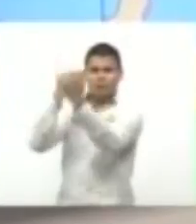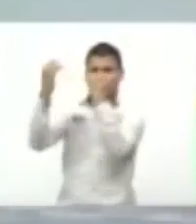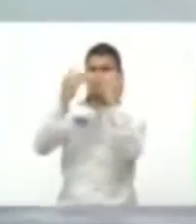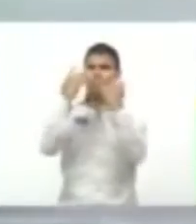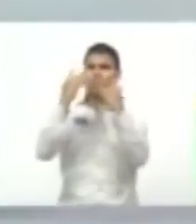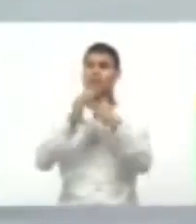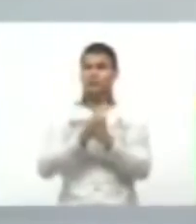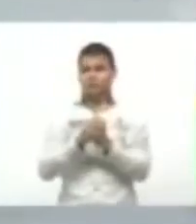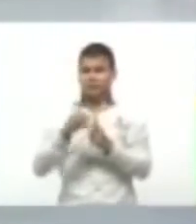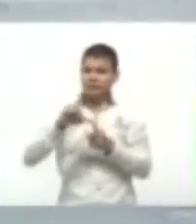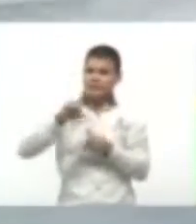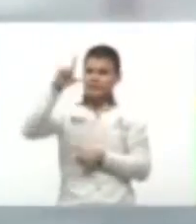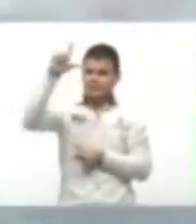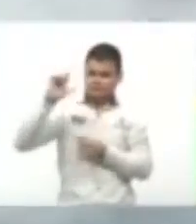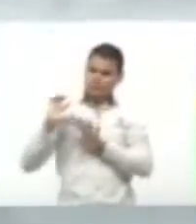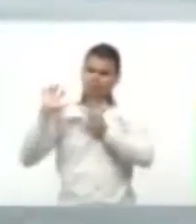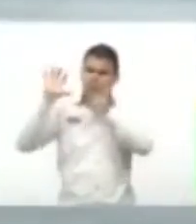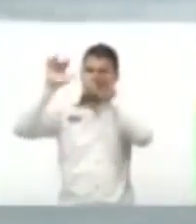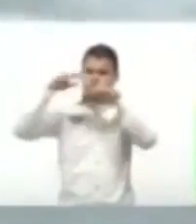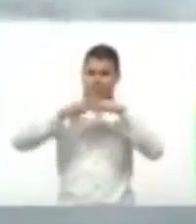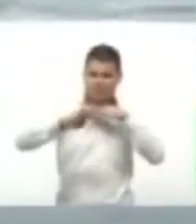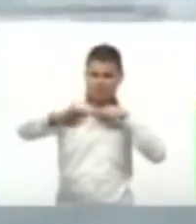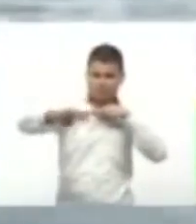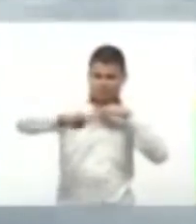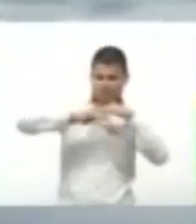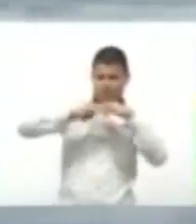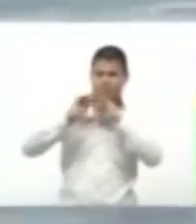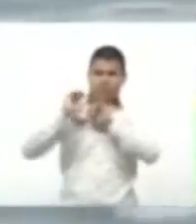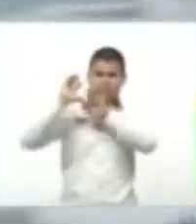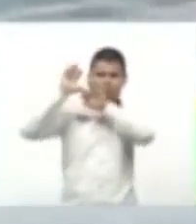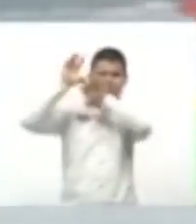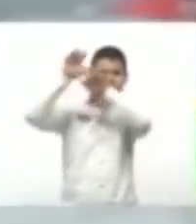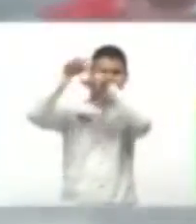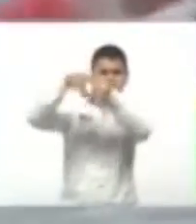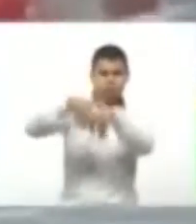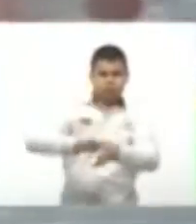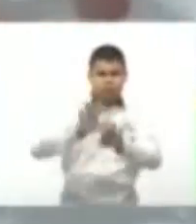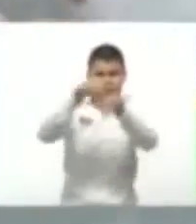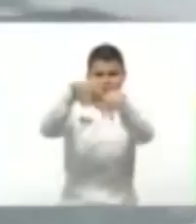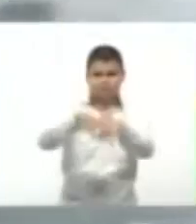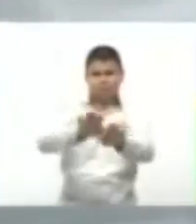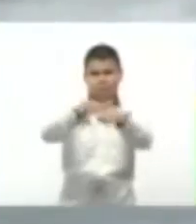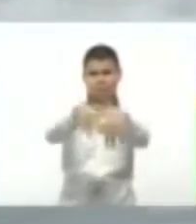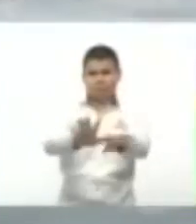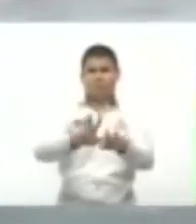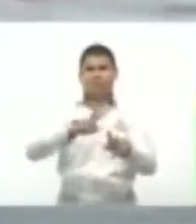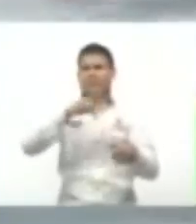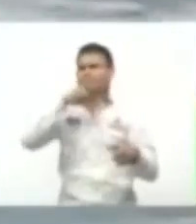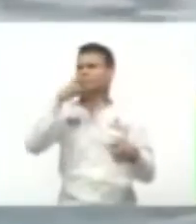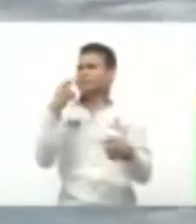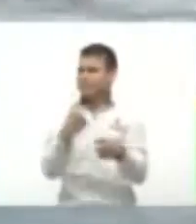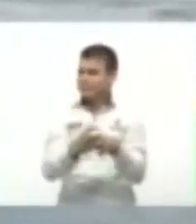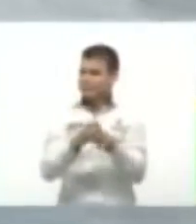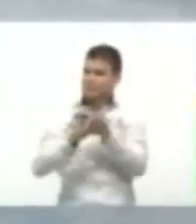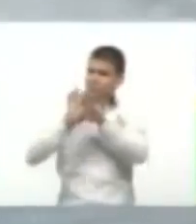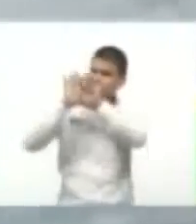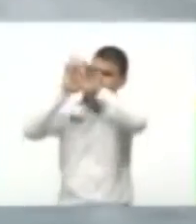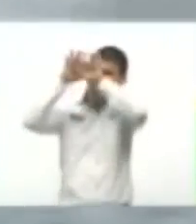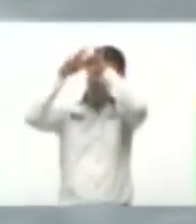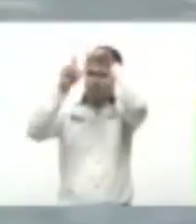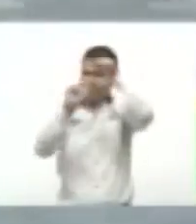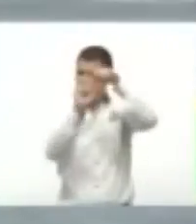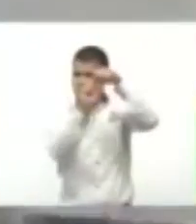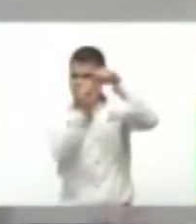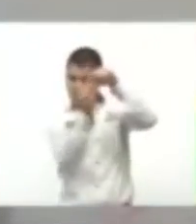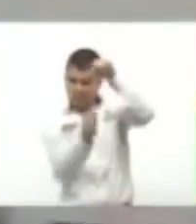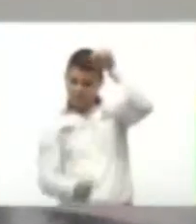altura, extremar las medidas de seguridad, no permitir que los menores de edad estén en las playas. Si ven que se aumenta la brisa y el oleaje fuerte, por favor, sálganse de